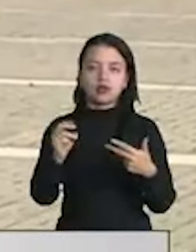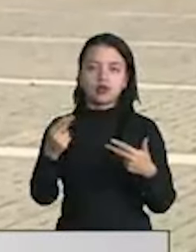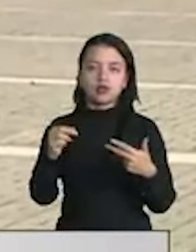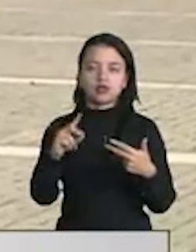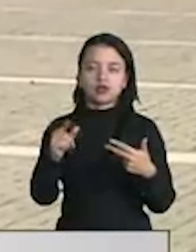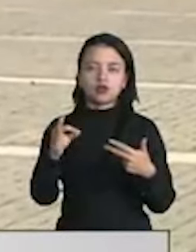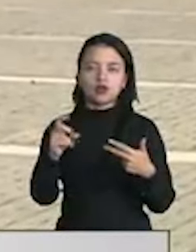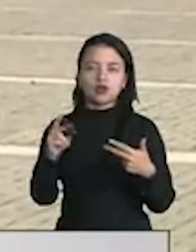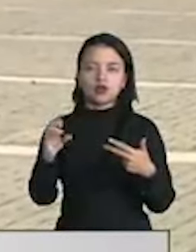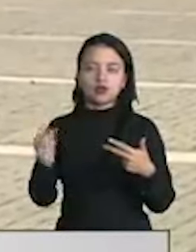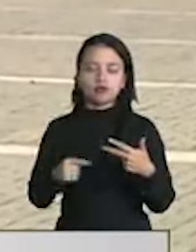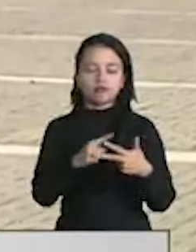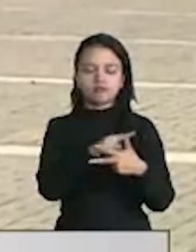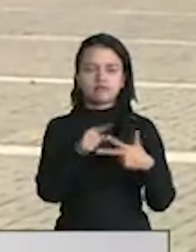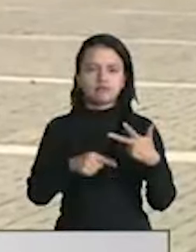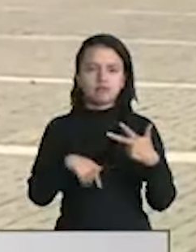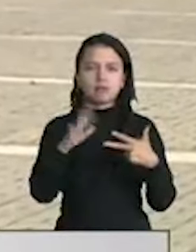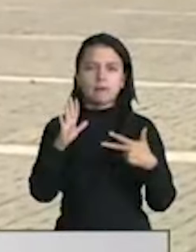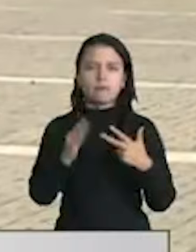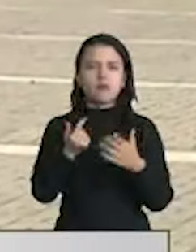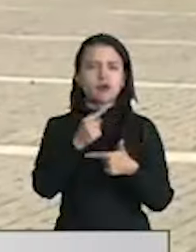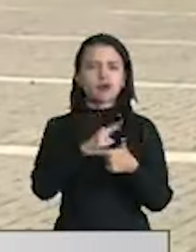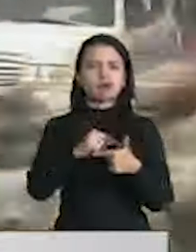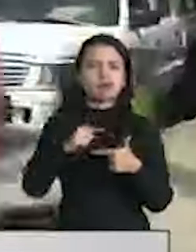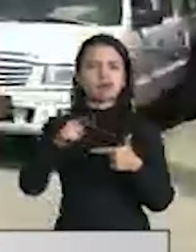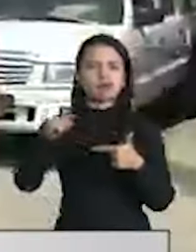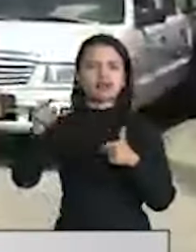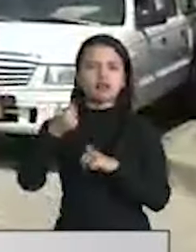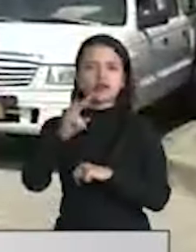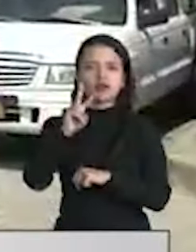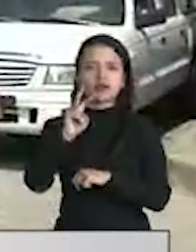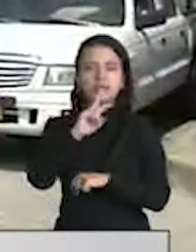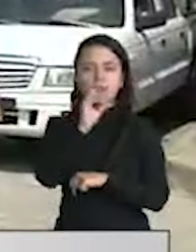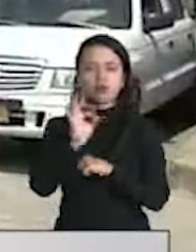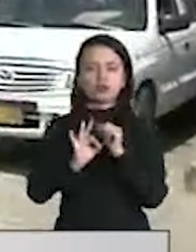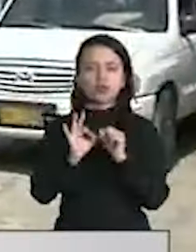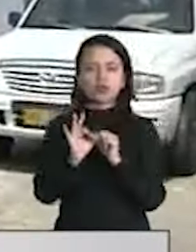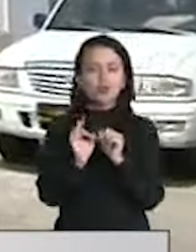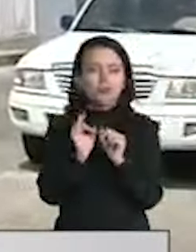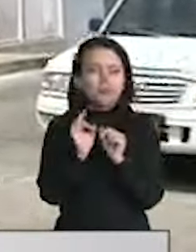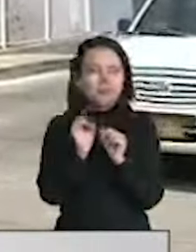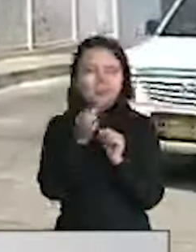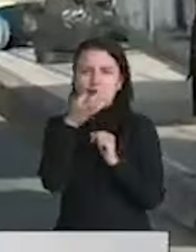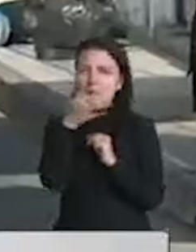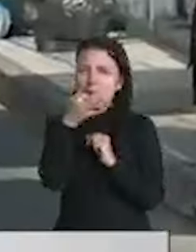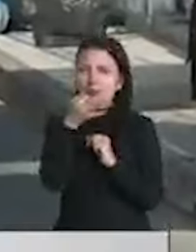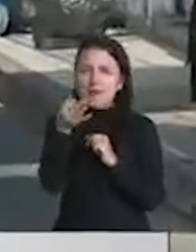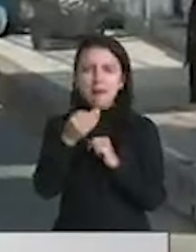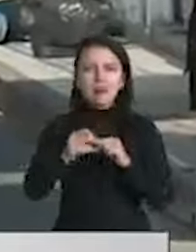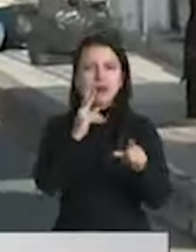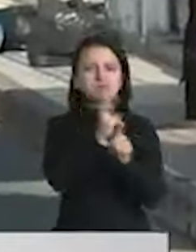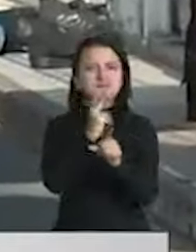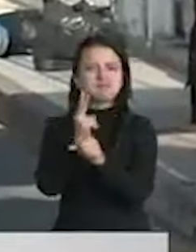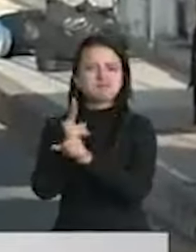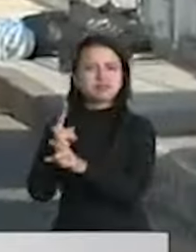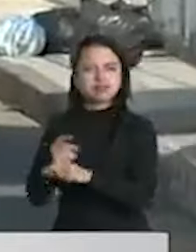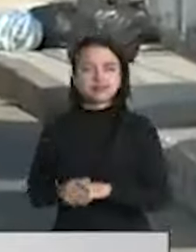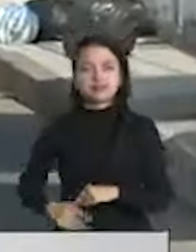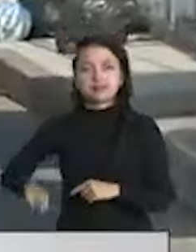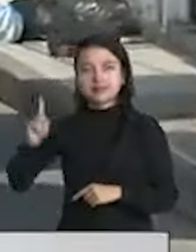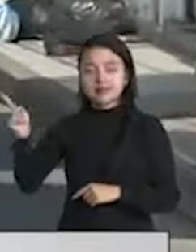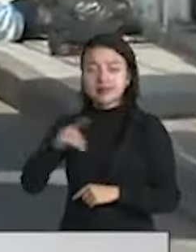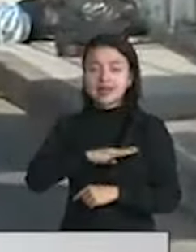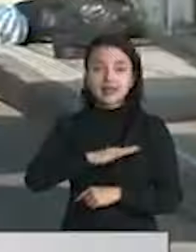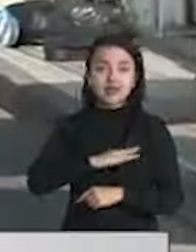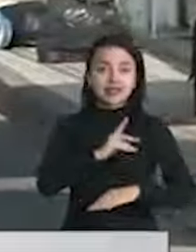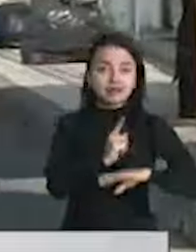el homicidio han crecido un 12%. El Recreo es uno de los barrios priorizados por la alcaldía de Cartagena y